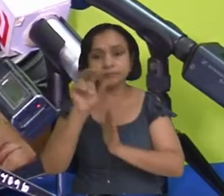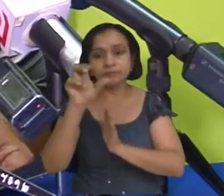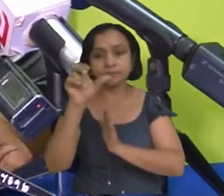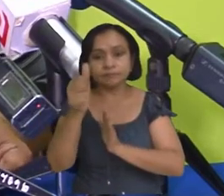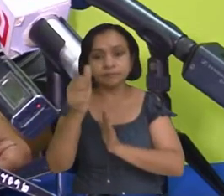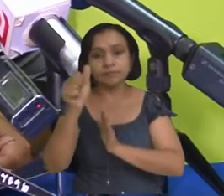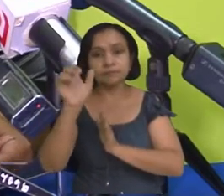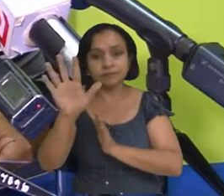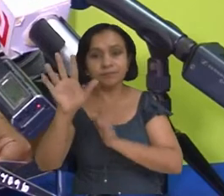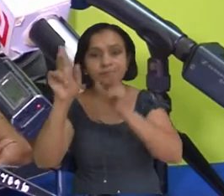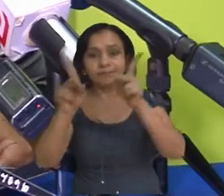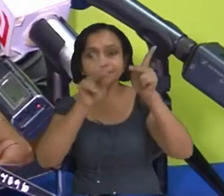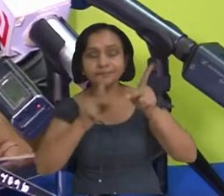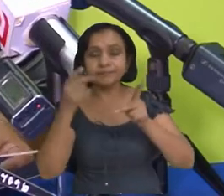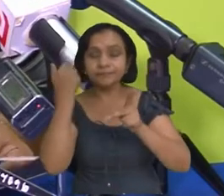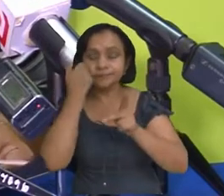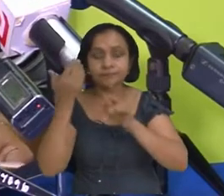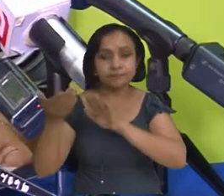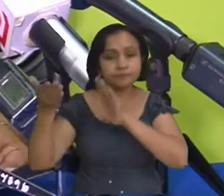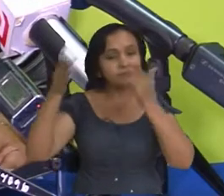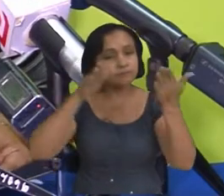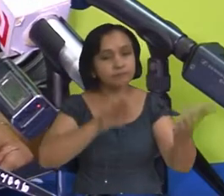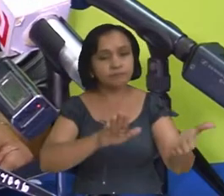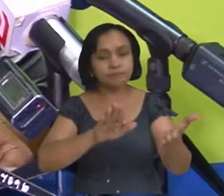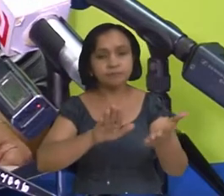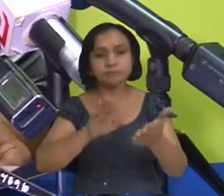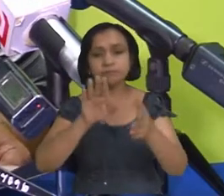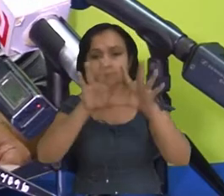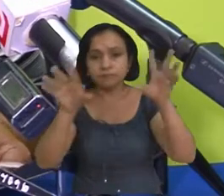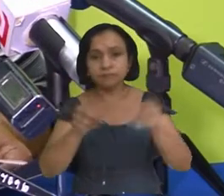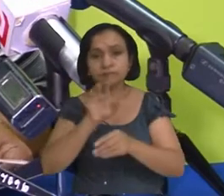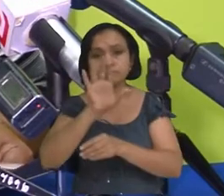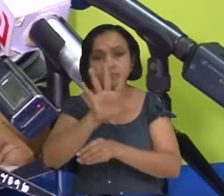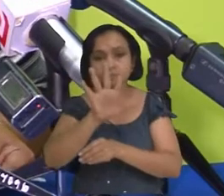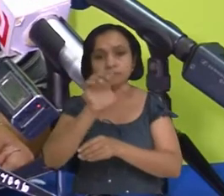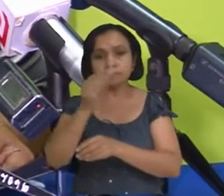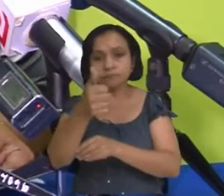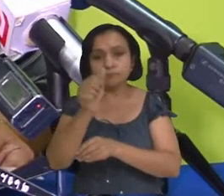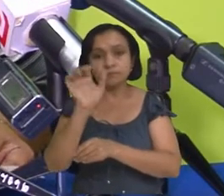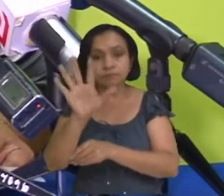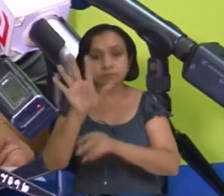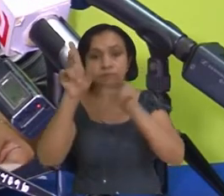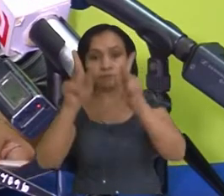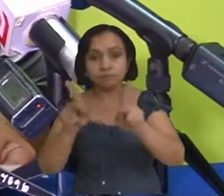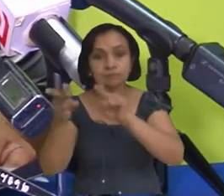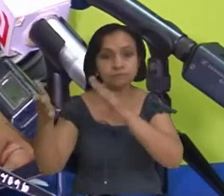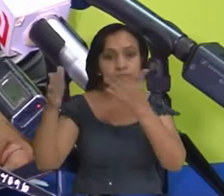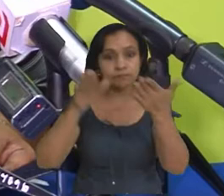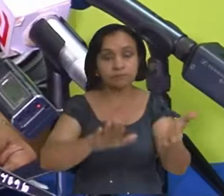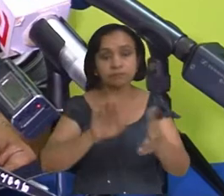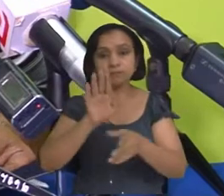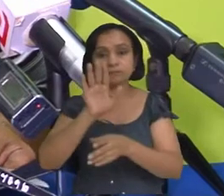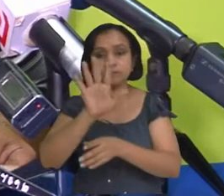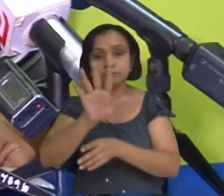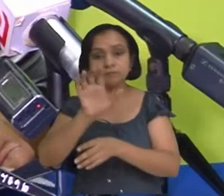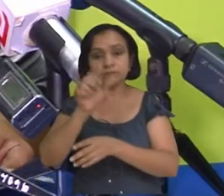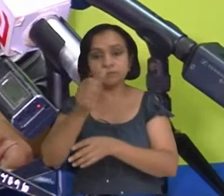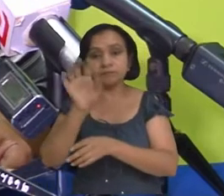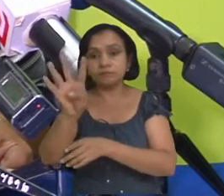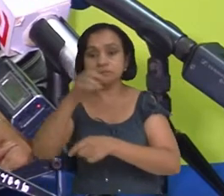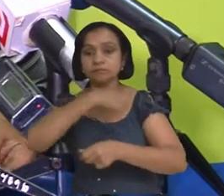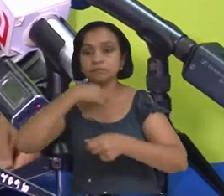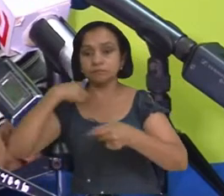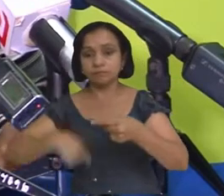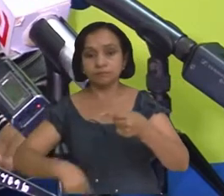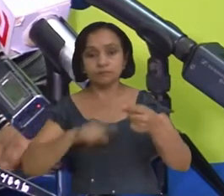28.265 casos. Las muertes por coronavirus son un total de 565, 564 en China y una